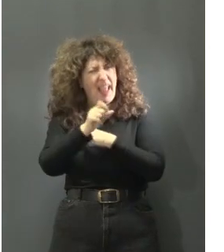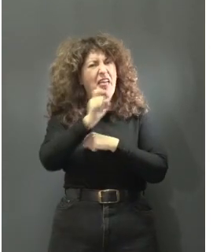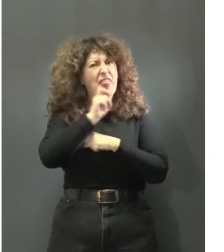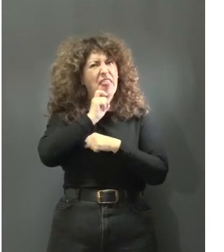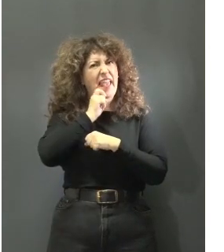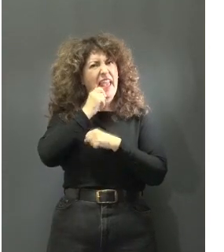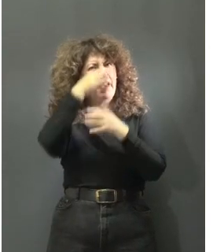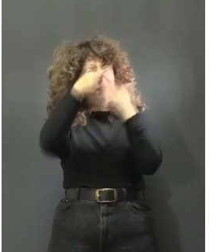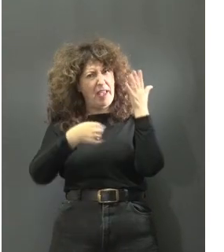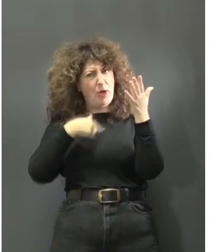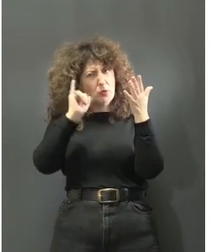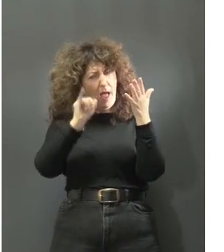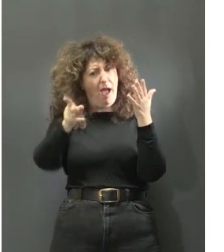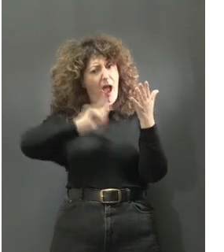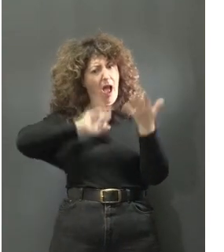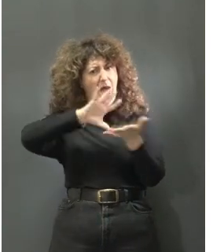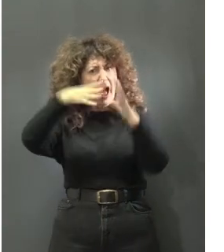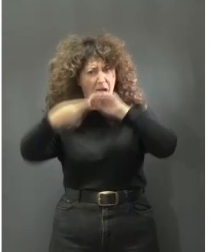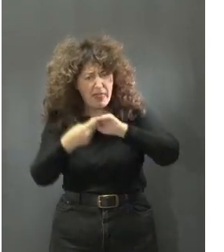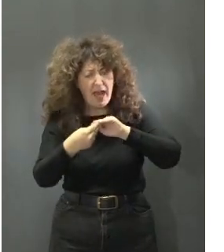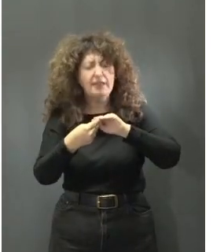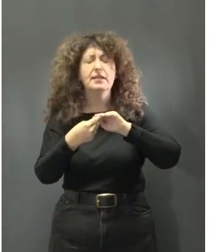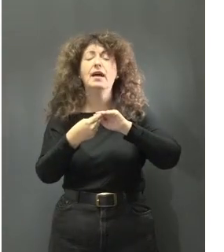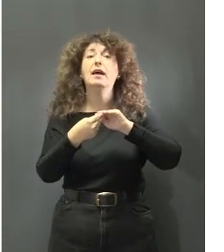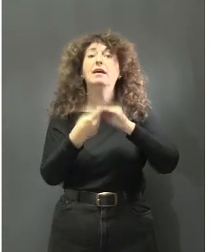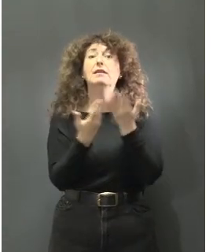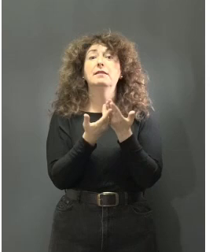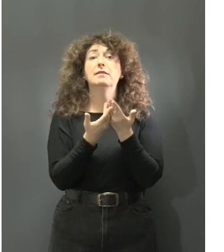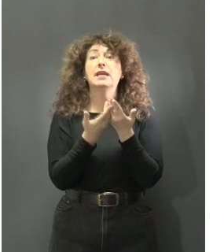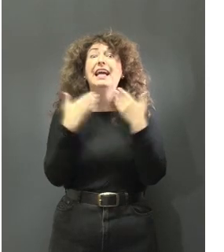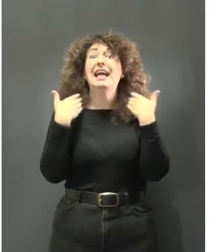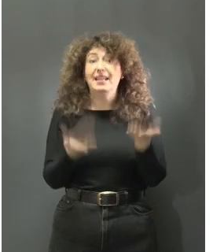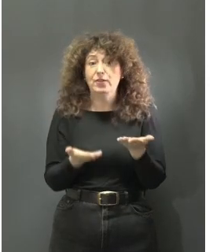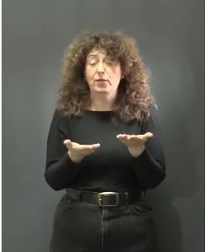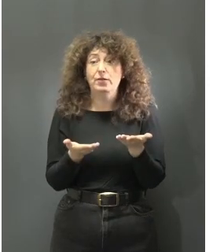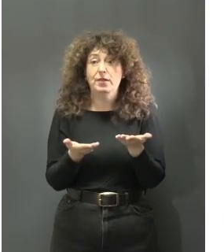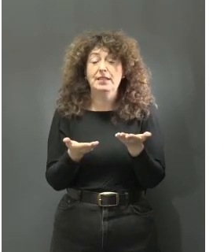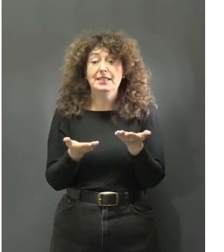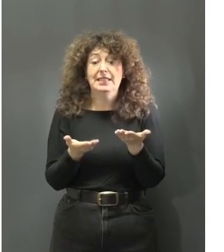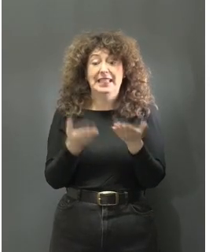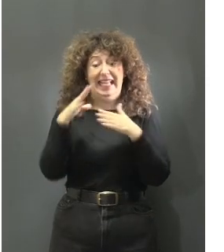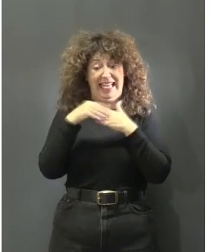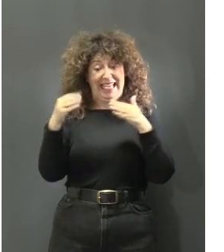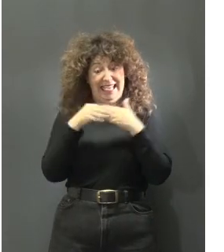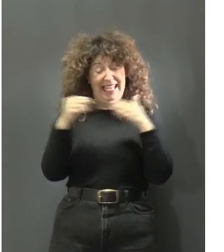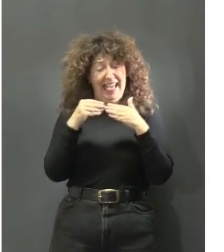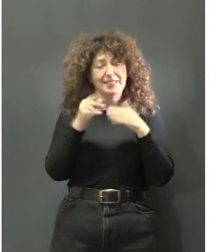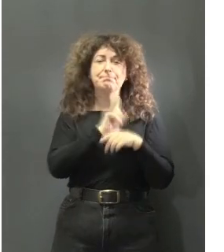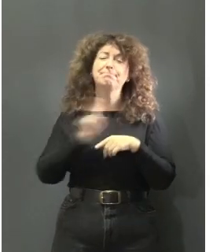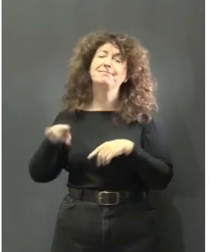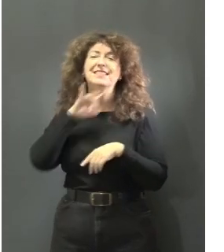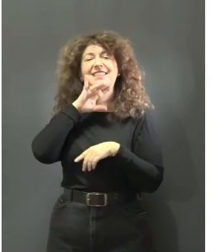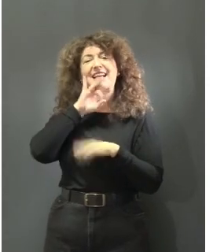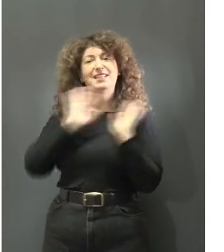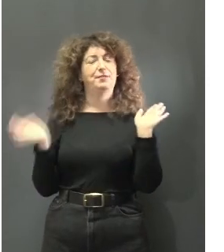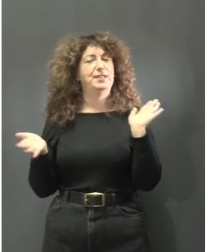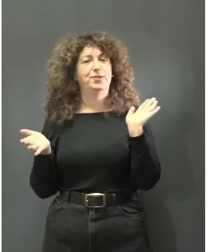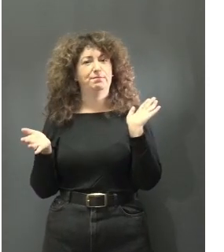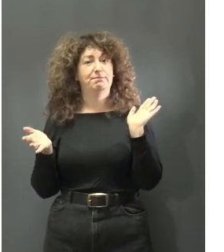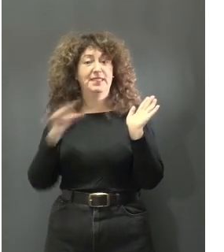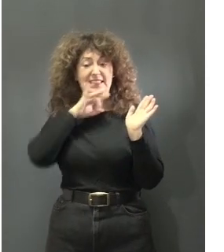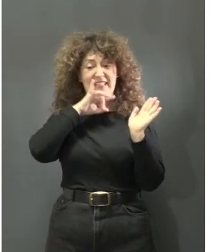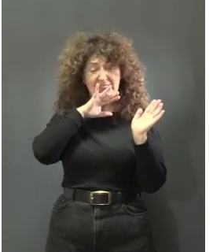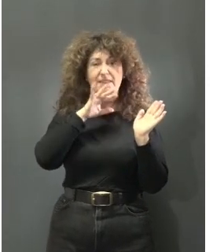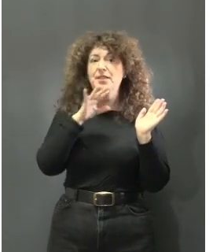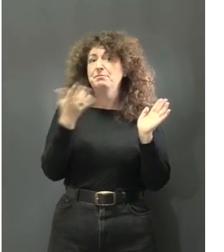humano y sabe adaptarse a su interlocutor, pues ese cliente va a salir más satisfecho, sea